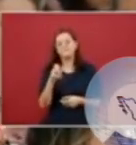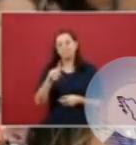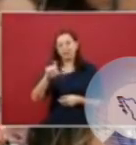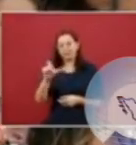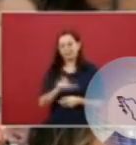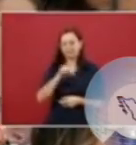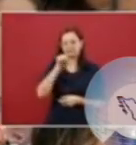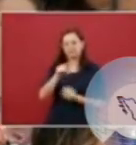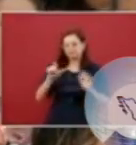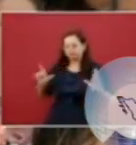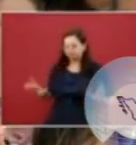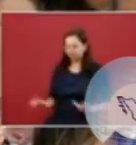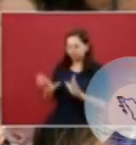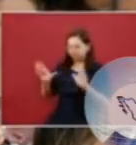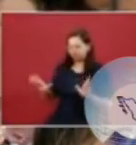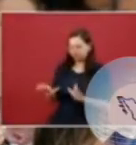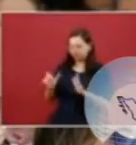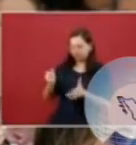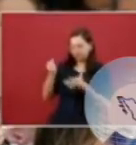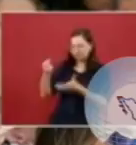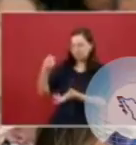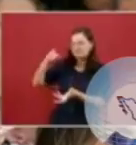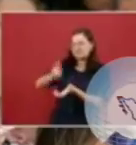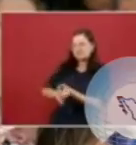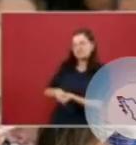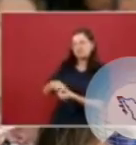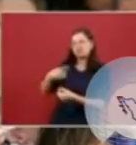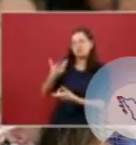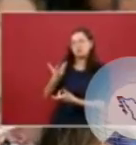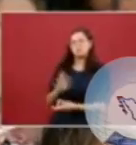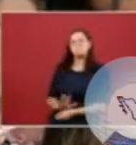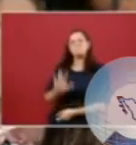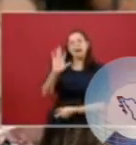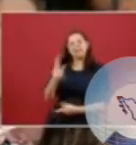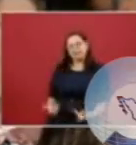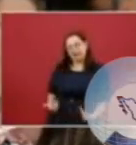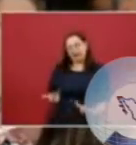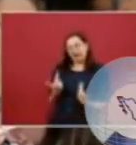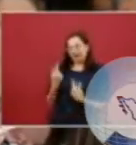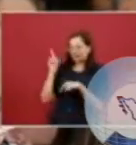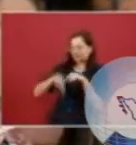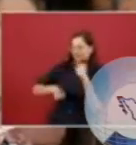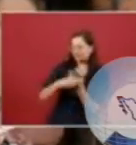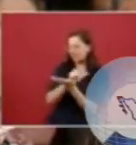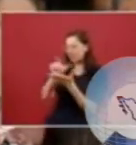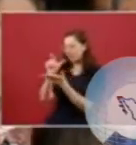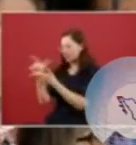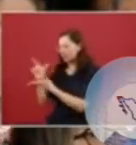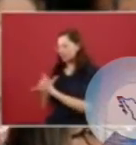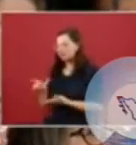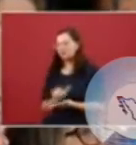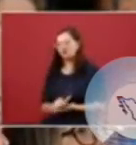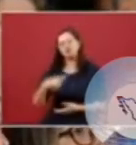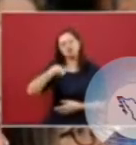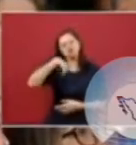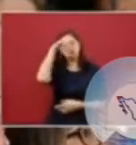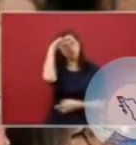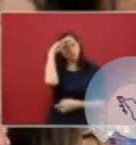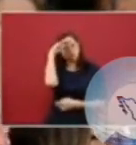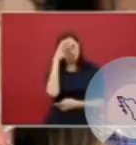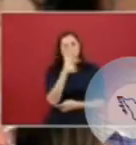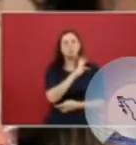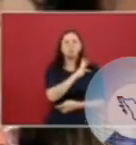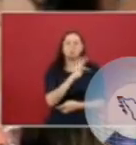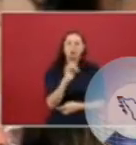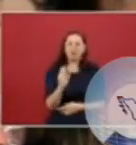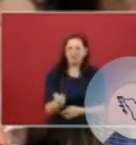ya le está extirpando el cáncer que por años la ha drenado? Es decir, creo que el corral de México caben dos gallinas